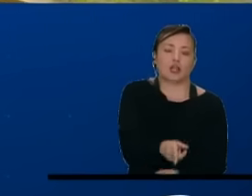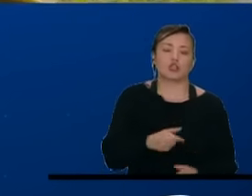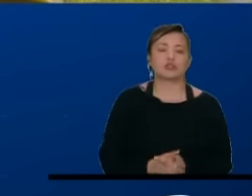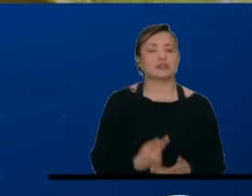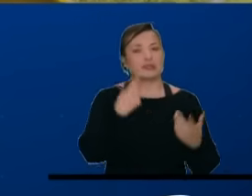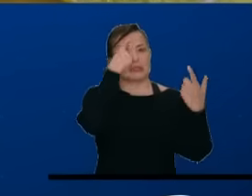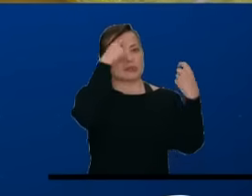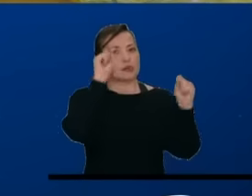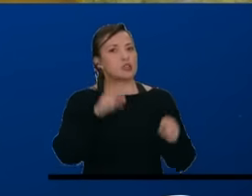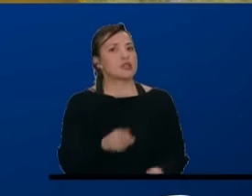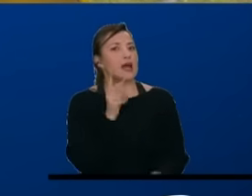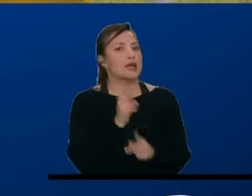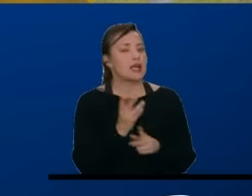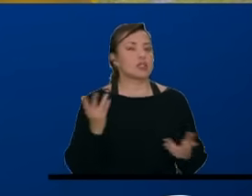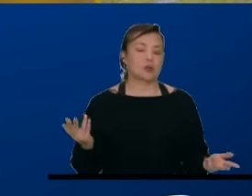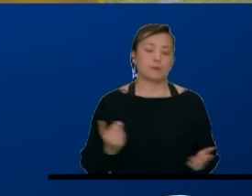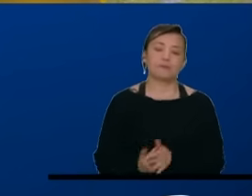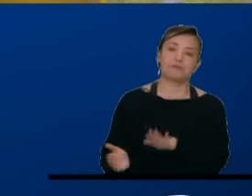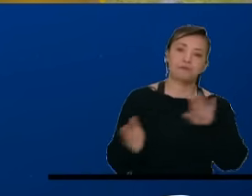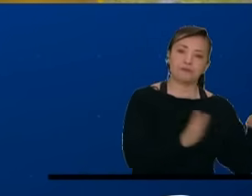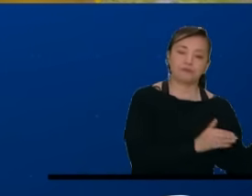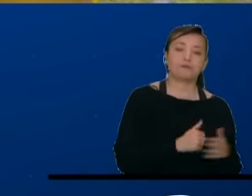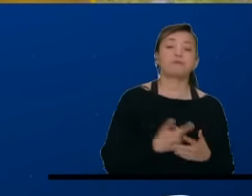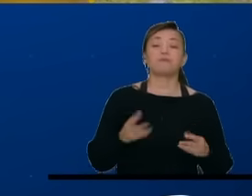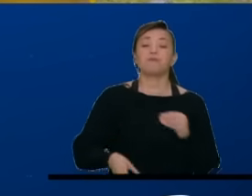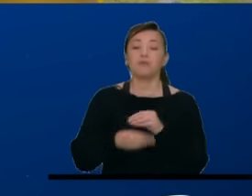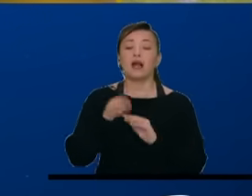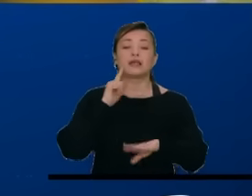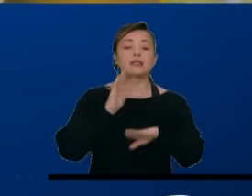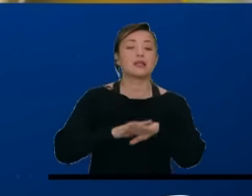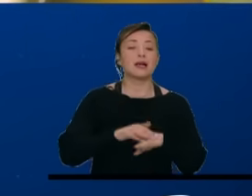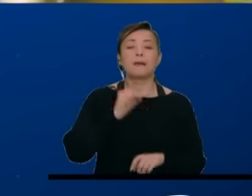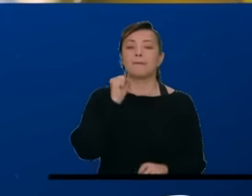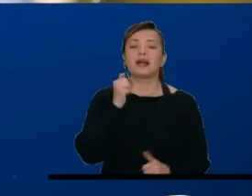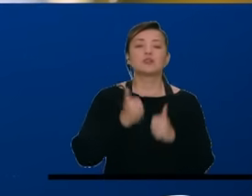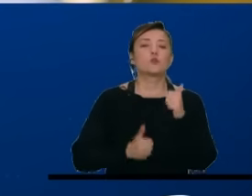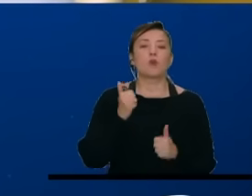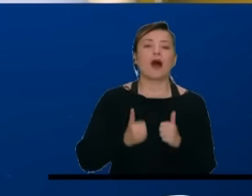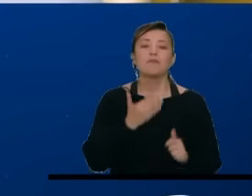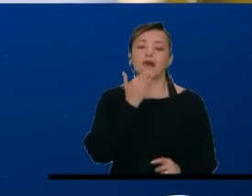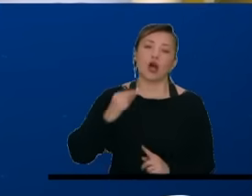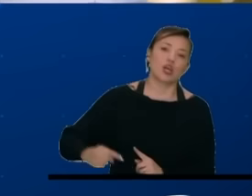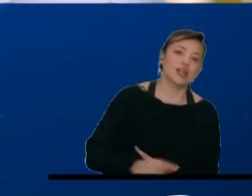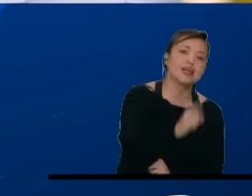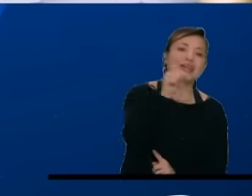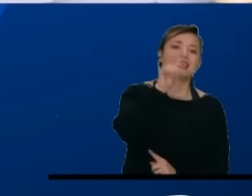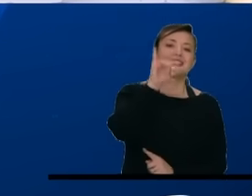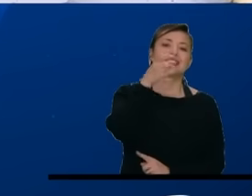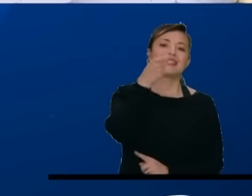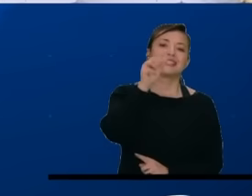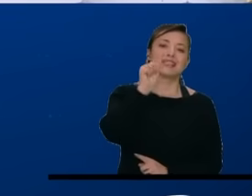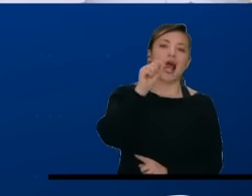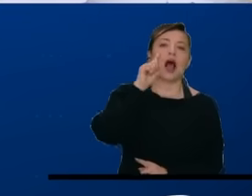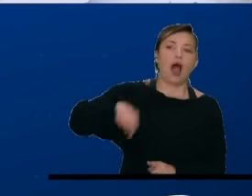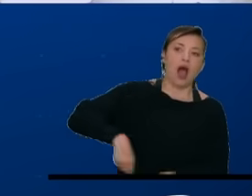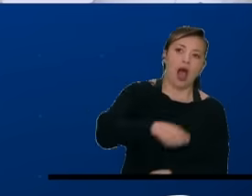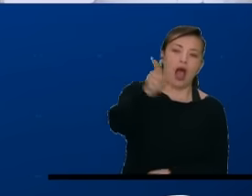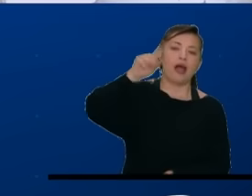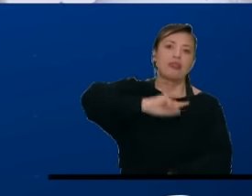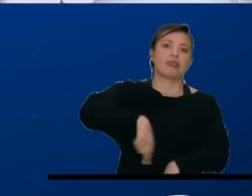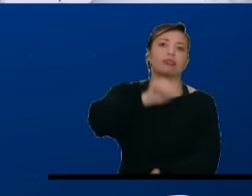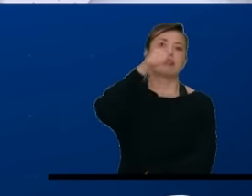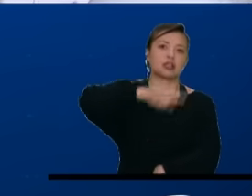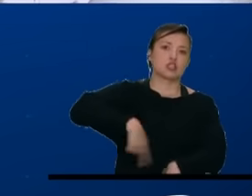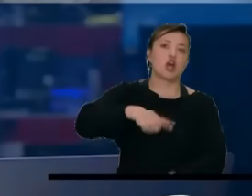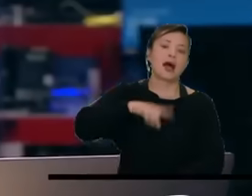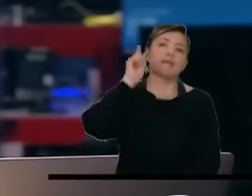Preocupa ese riesgo, Jairo. Entre tanto, les recordamos que la opción principal es la ruta por el Cisga, que representa más de 10 horas, pero es lo que plantean las